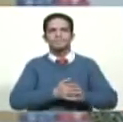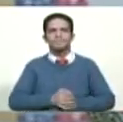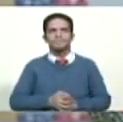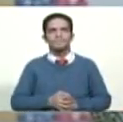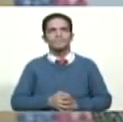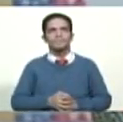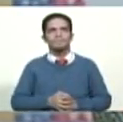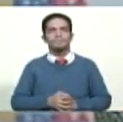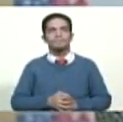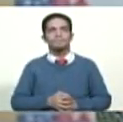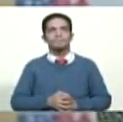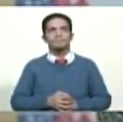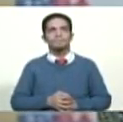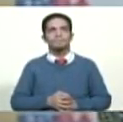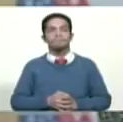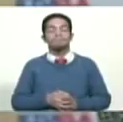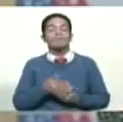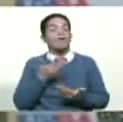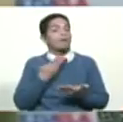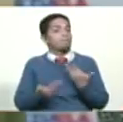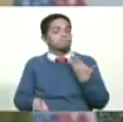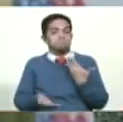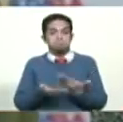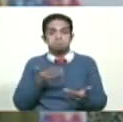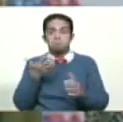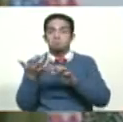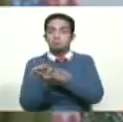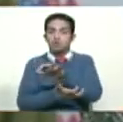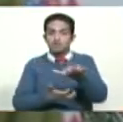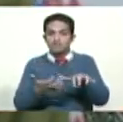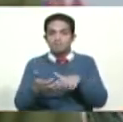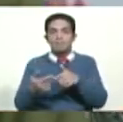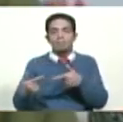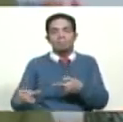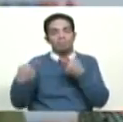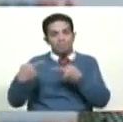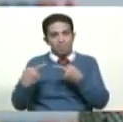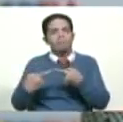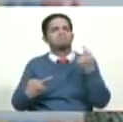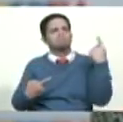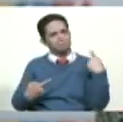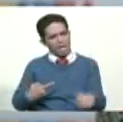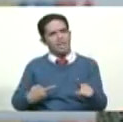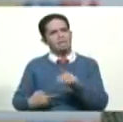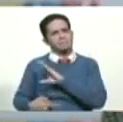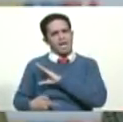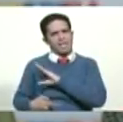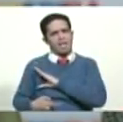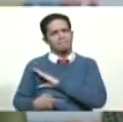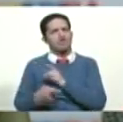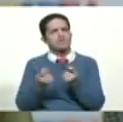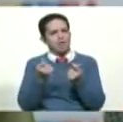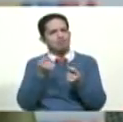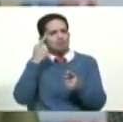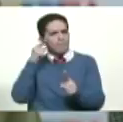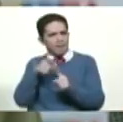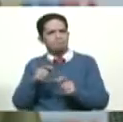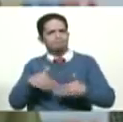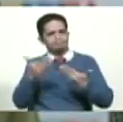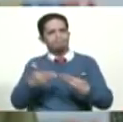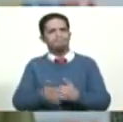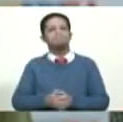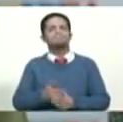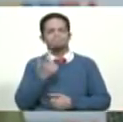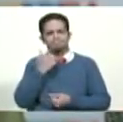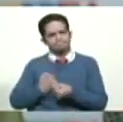Afortunadamente, a pesar de las dificultades y toda la guerra, tenemos los recursos para echar a andar esto. Cuenten